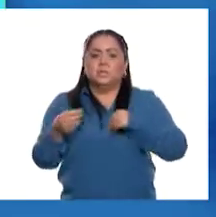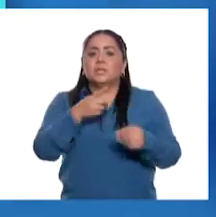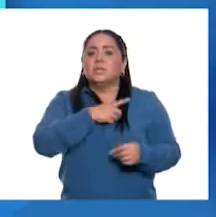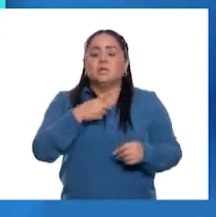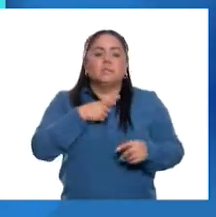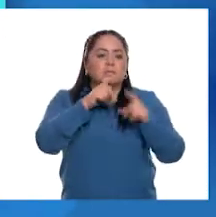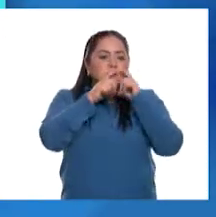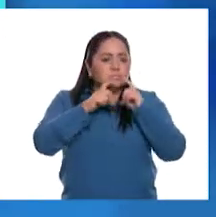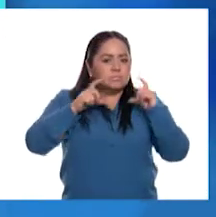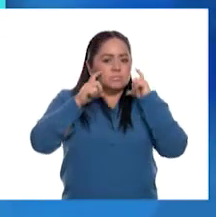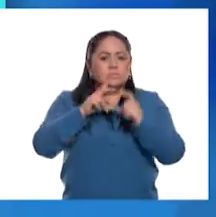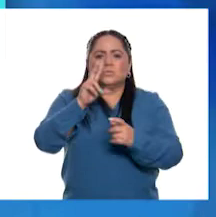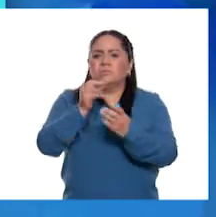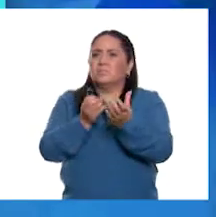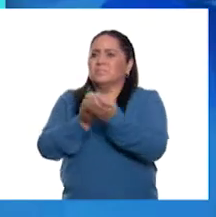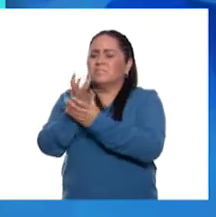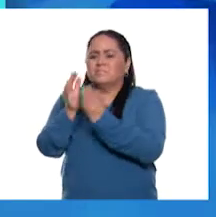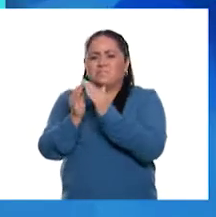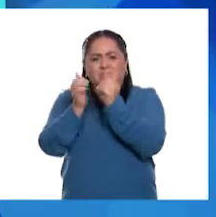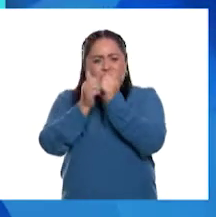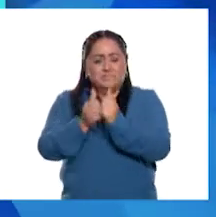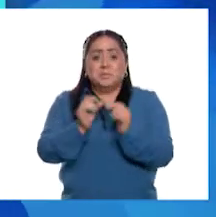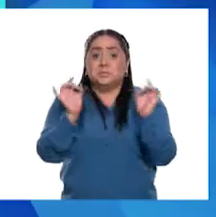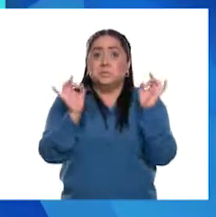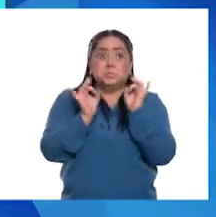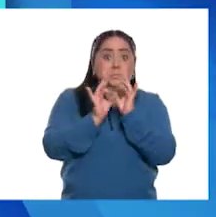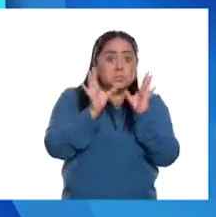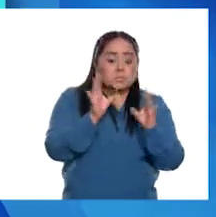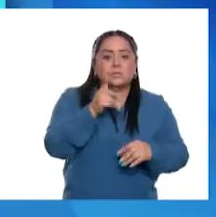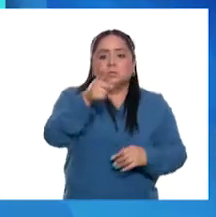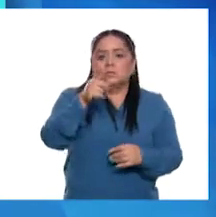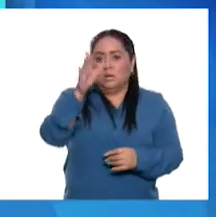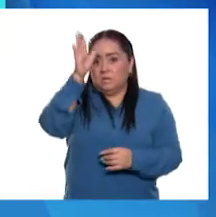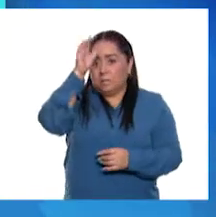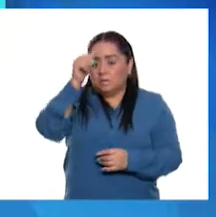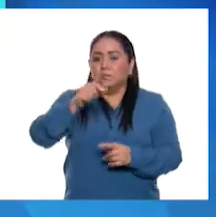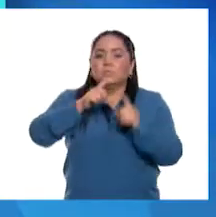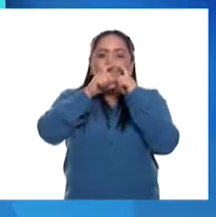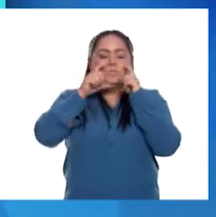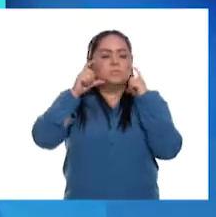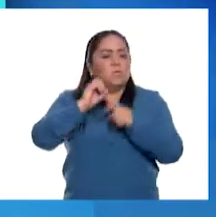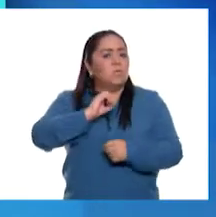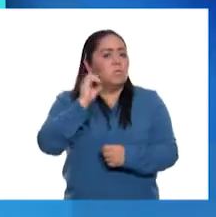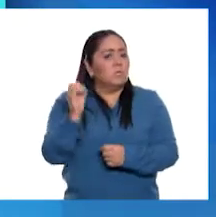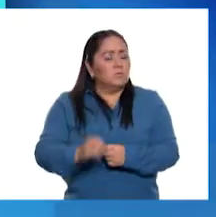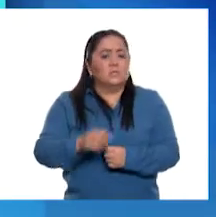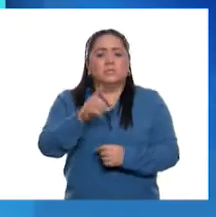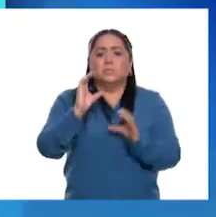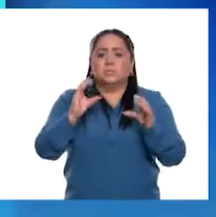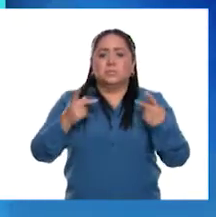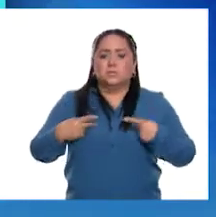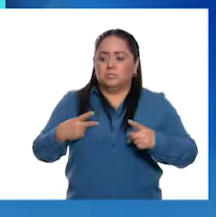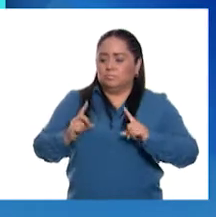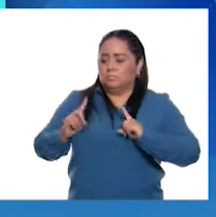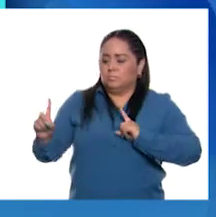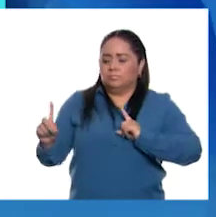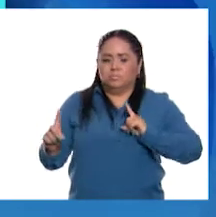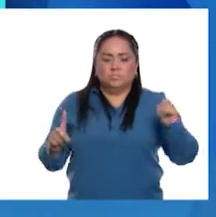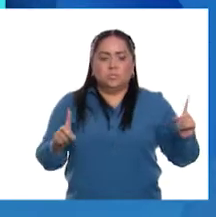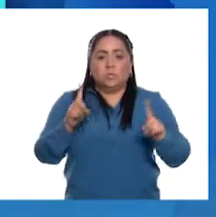Utiliza cubrebocas. No salgas de casa. Si tienes que hacerlo, recuerda que es obligatorio utilizarlo. Mantén una distancia mínima